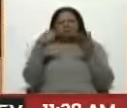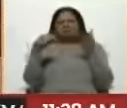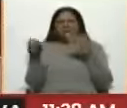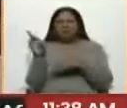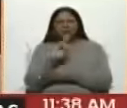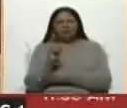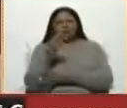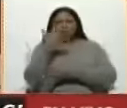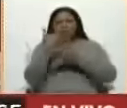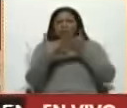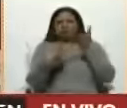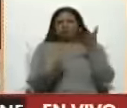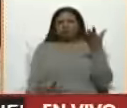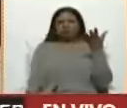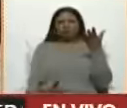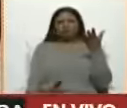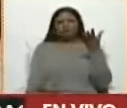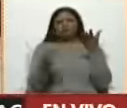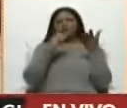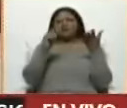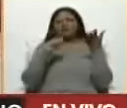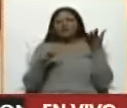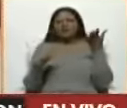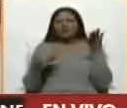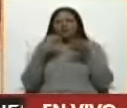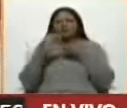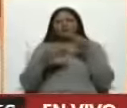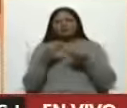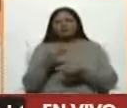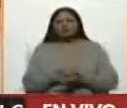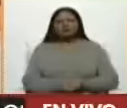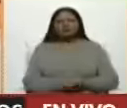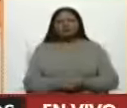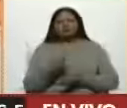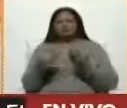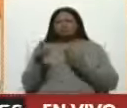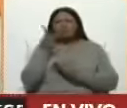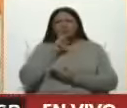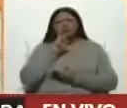Un ramillete de encuestas y de mentiras.